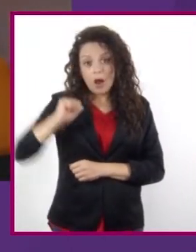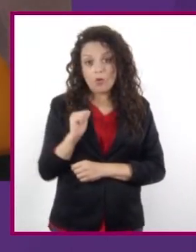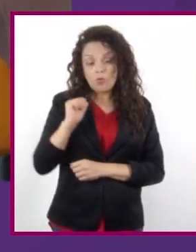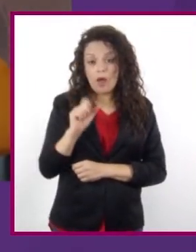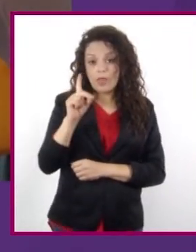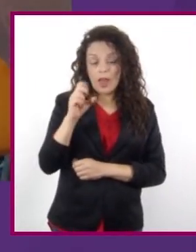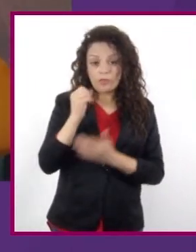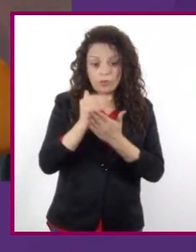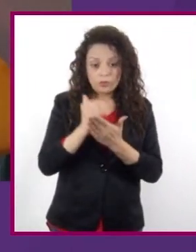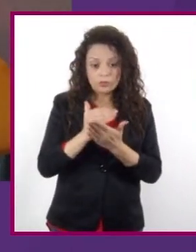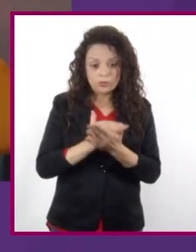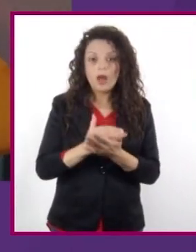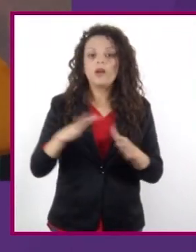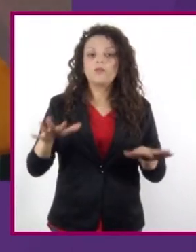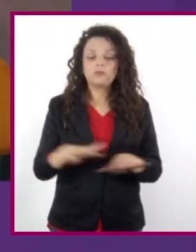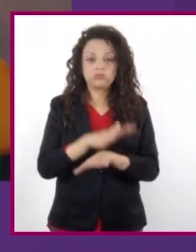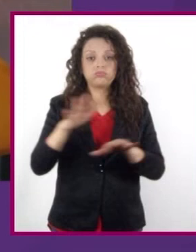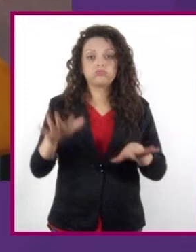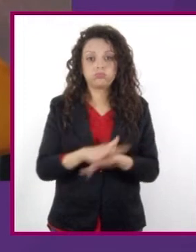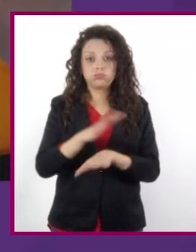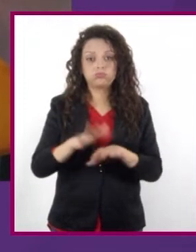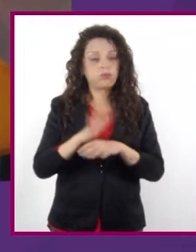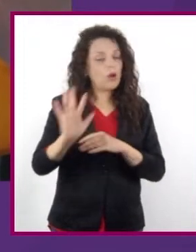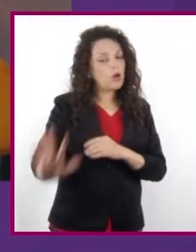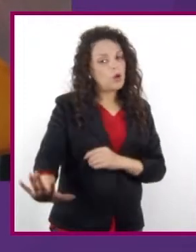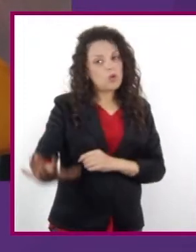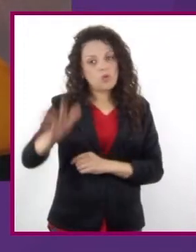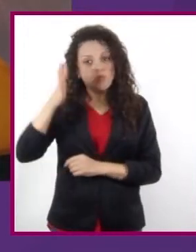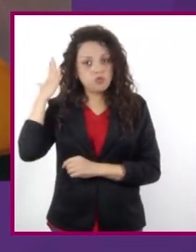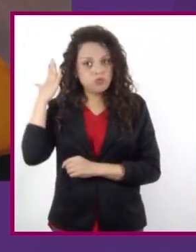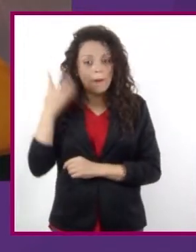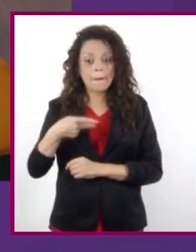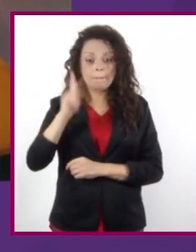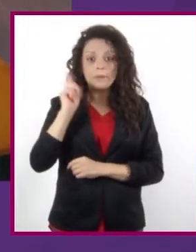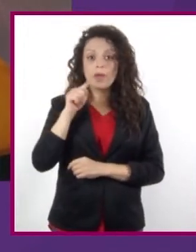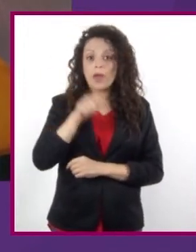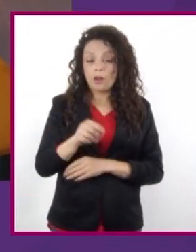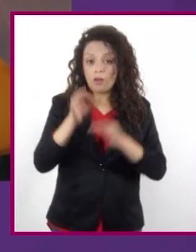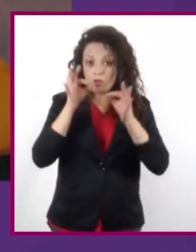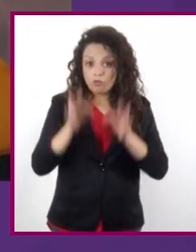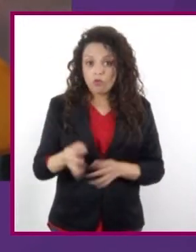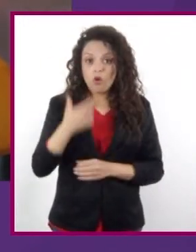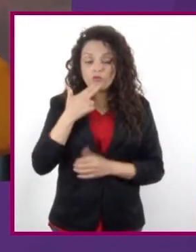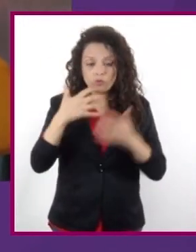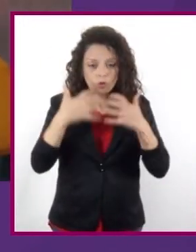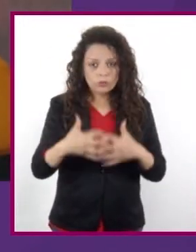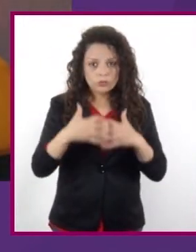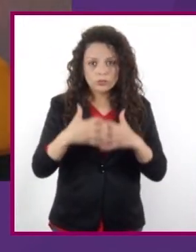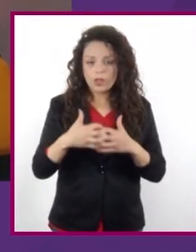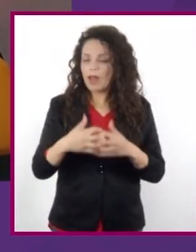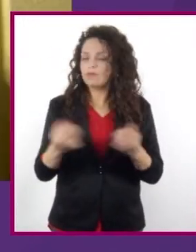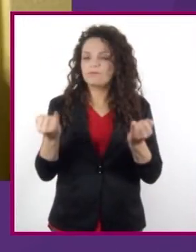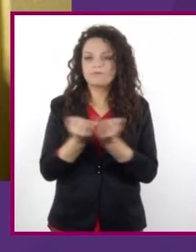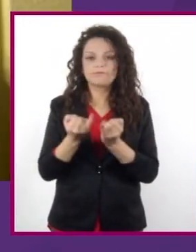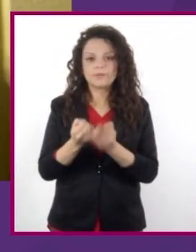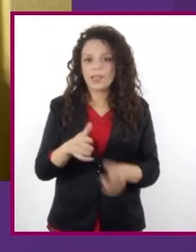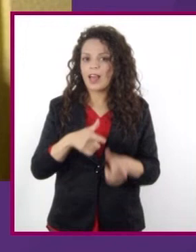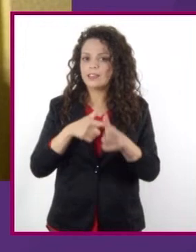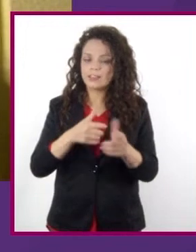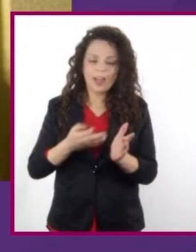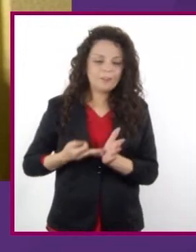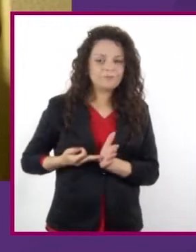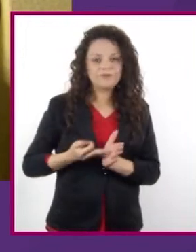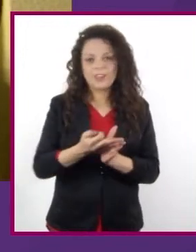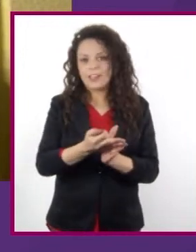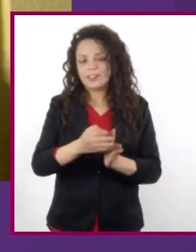ha evolucionado a pasos agigantados, aunque su funcionamiento sigue fiel a las bases de los primeros discos duros. Teniendo